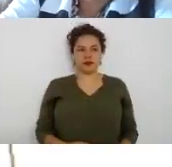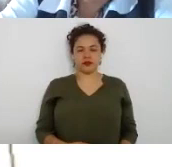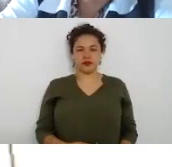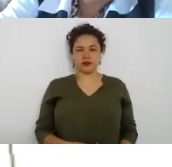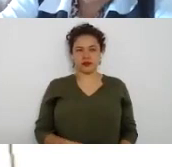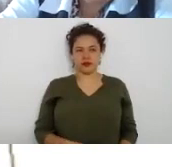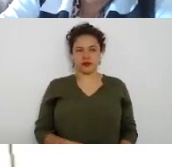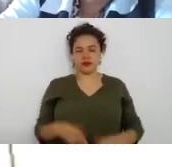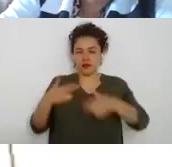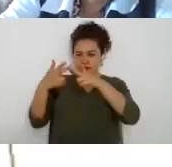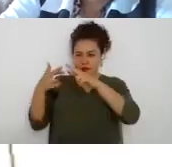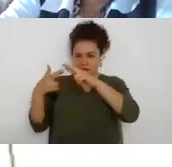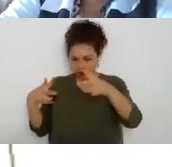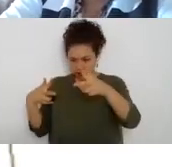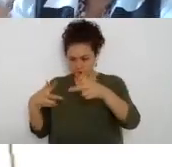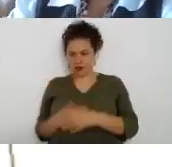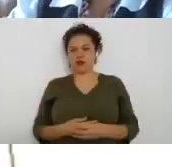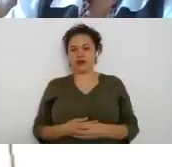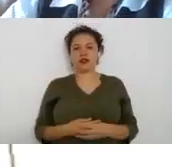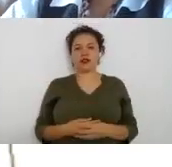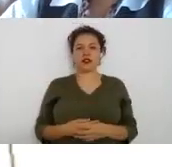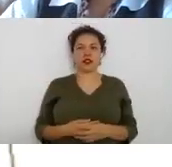Fractura expuesta. Ajá.